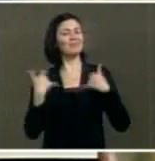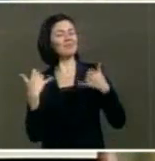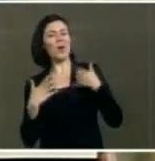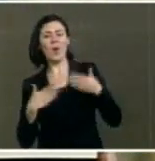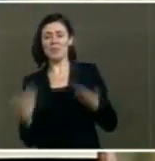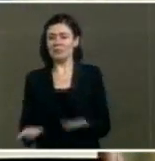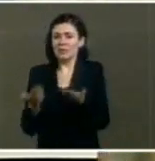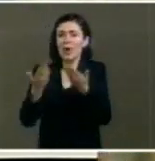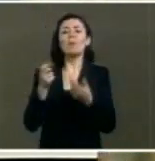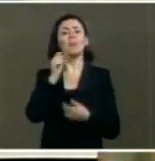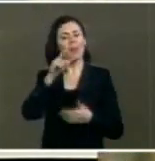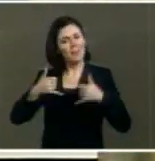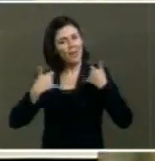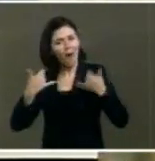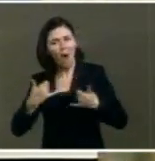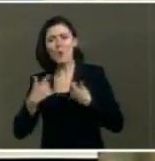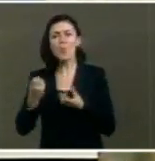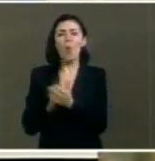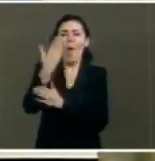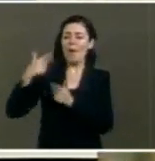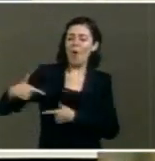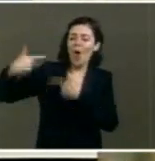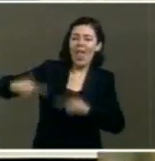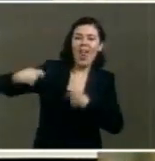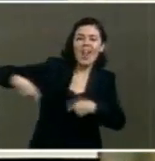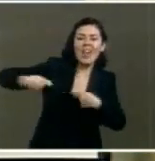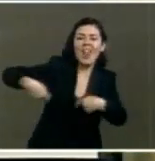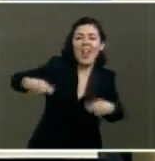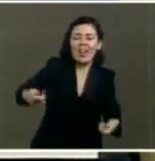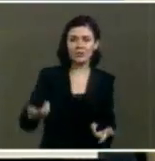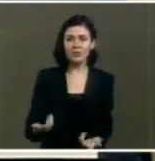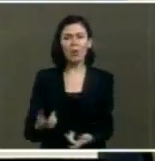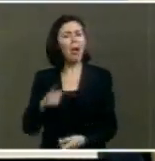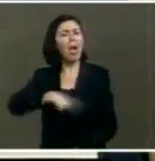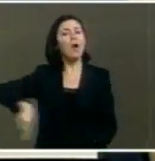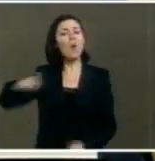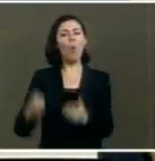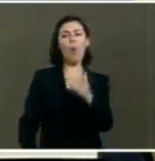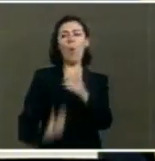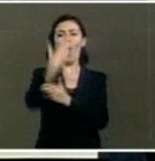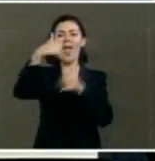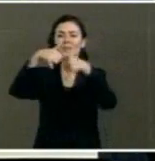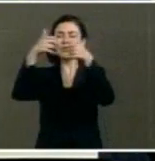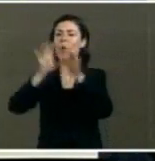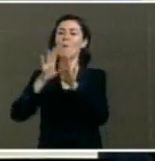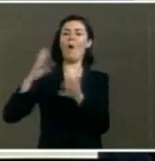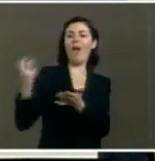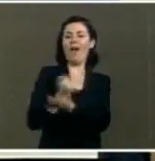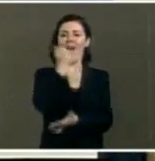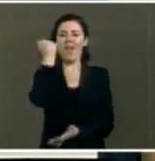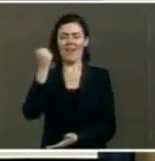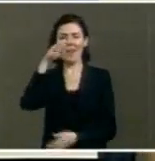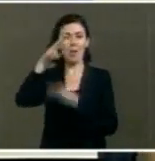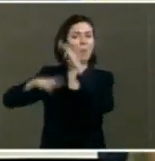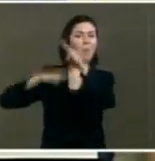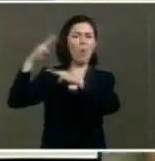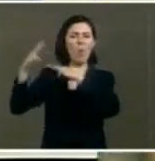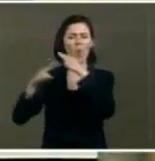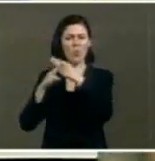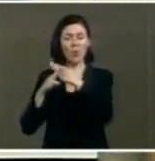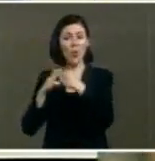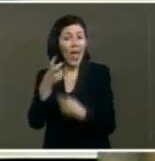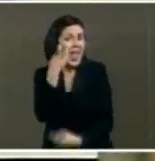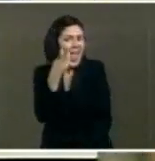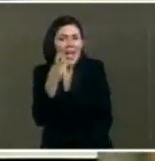a tantas generaciones, hoy se alzan como campeones del mundo. Construir ese México ha sido nuestro